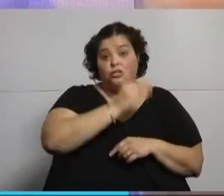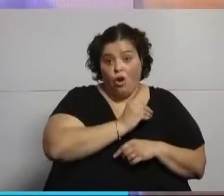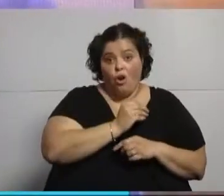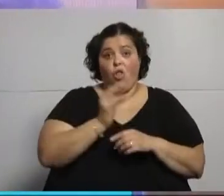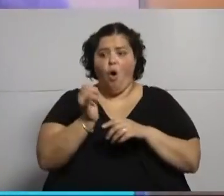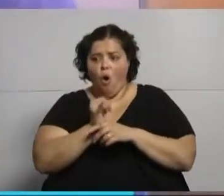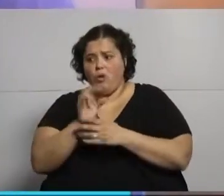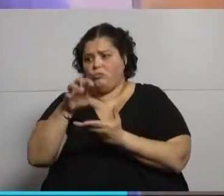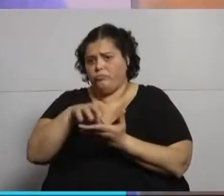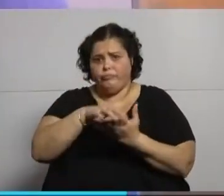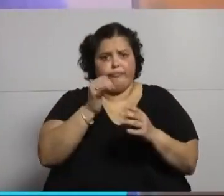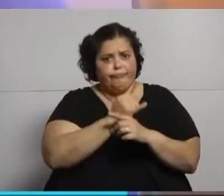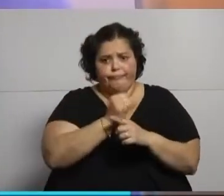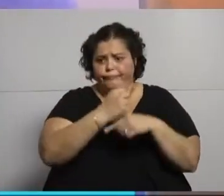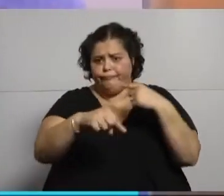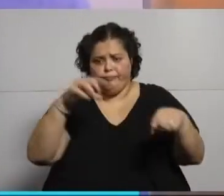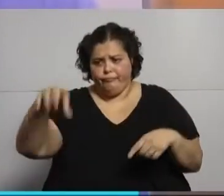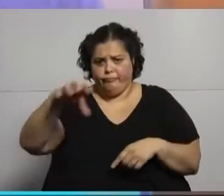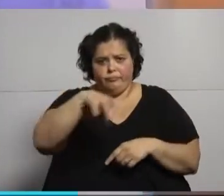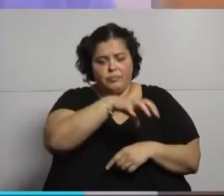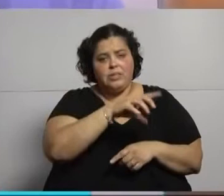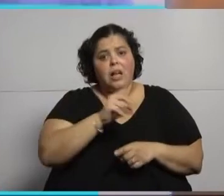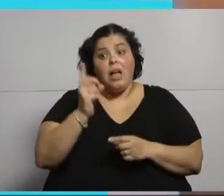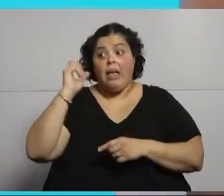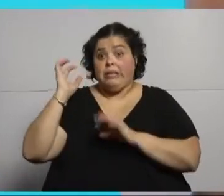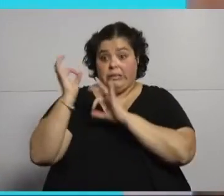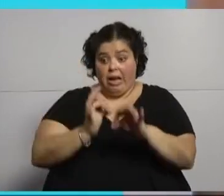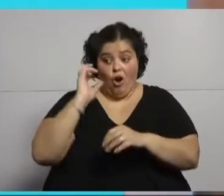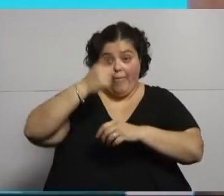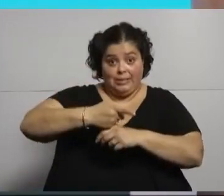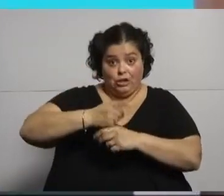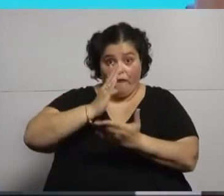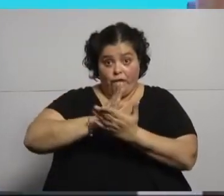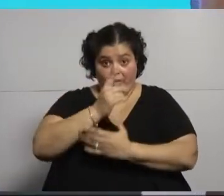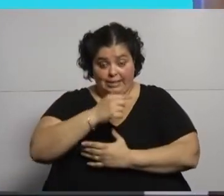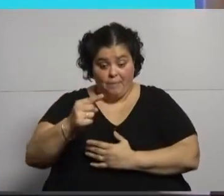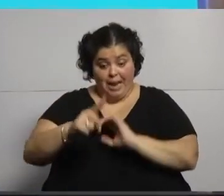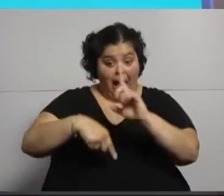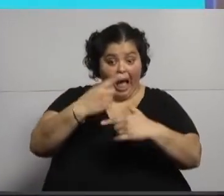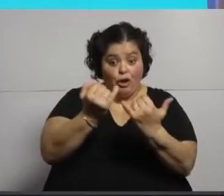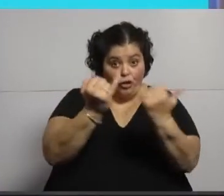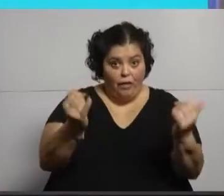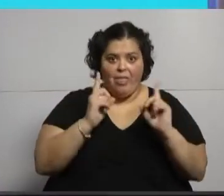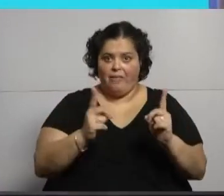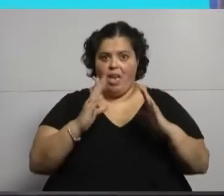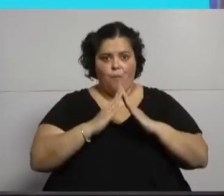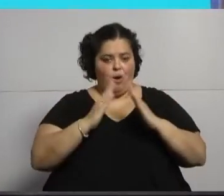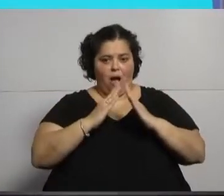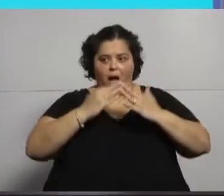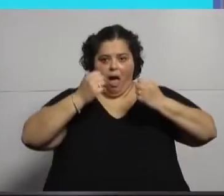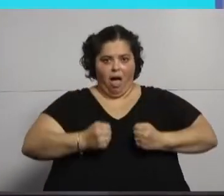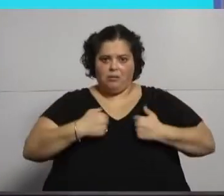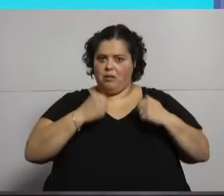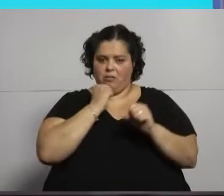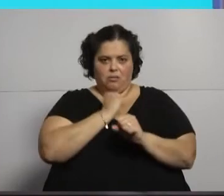planteaba Roberto, llegó la decisión un fin de semana y el lunes siguiente teníamos que estar trabajando todos desde nuestros hogares. Cuando hicimos un